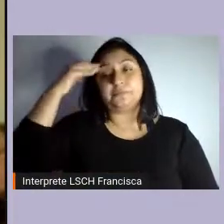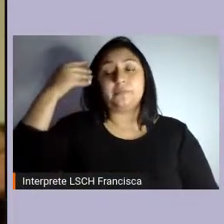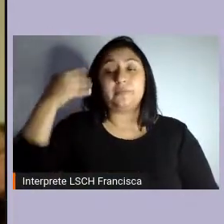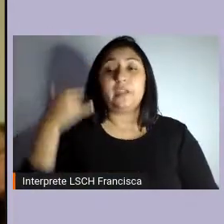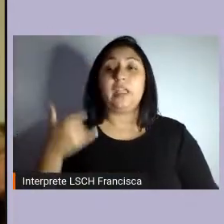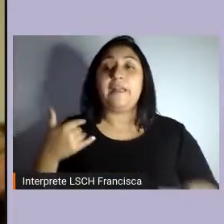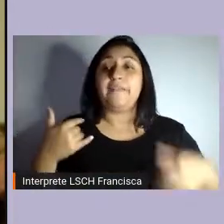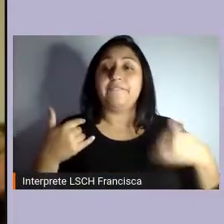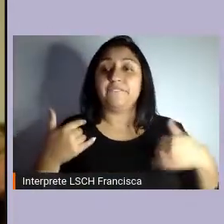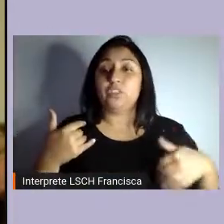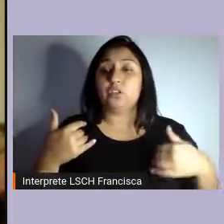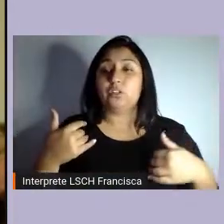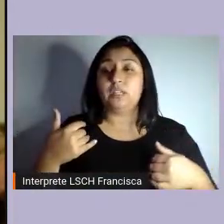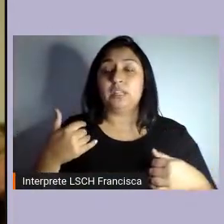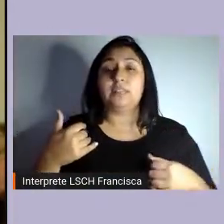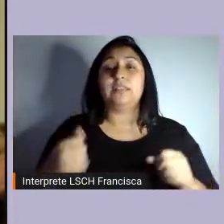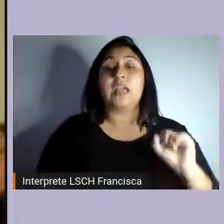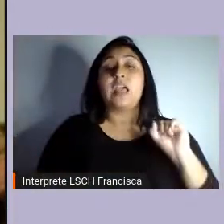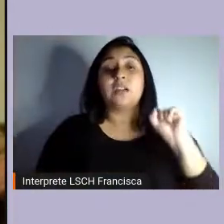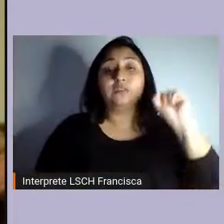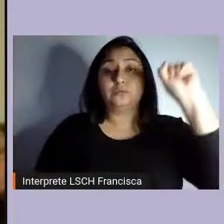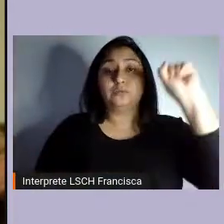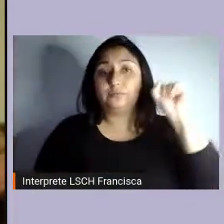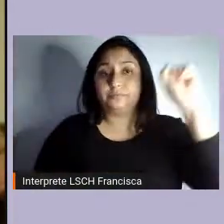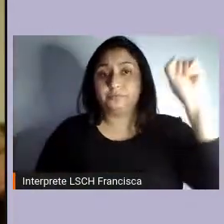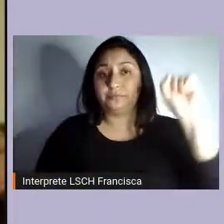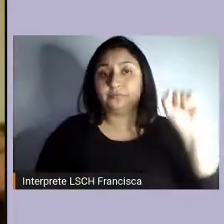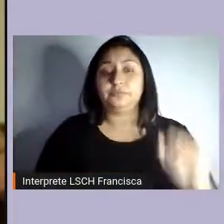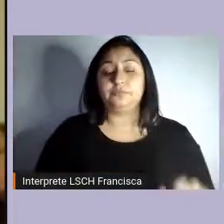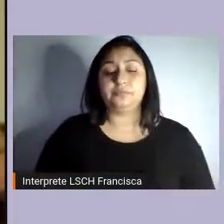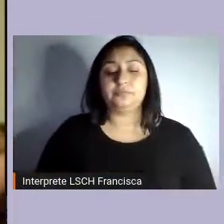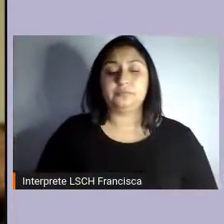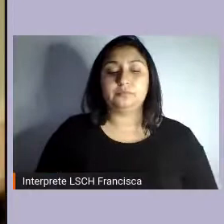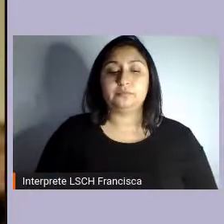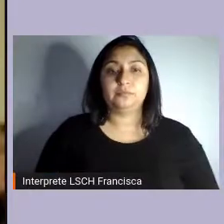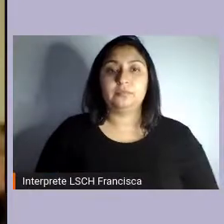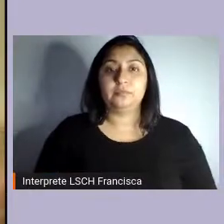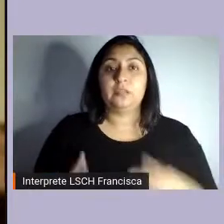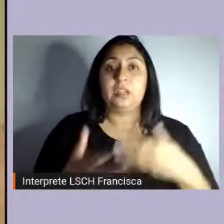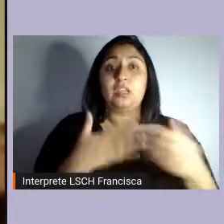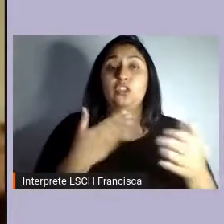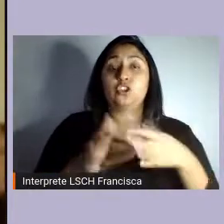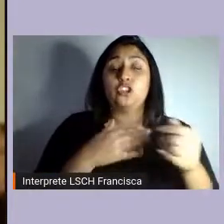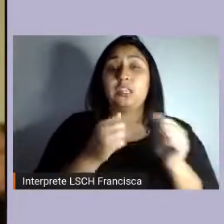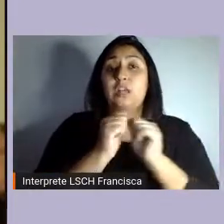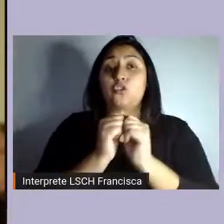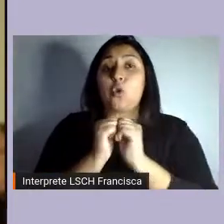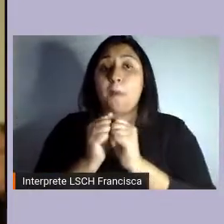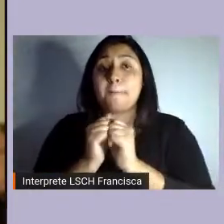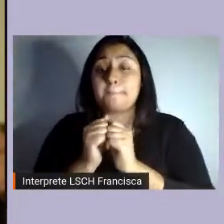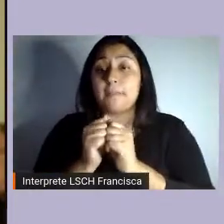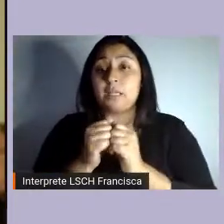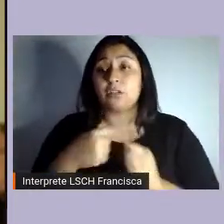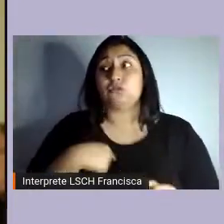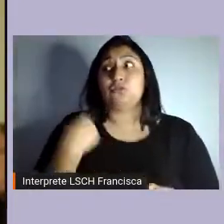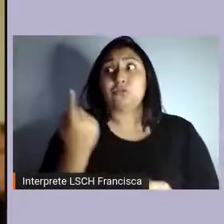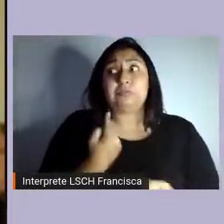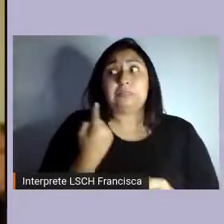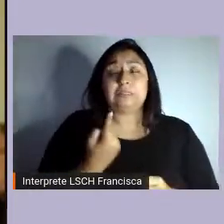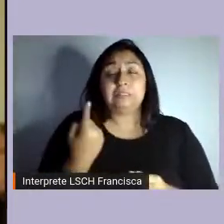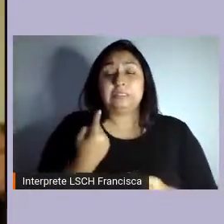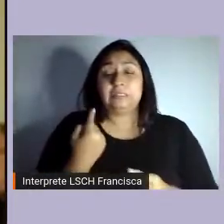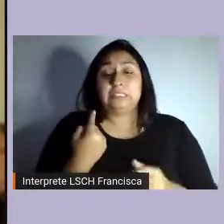tiempo, se pone revisionista de esos discursos, que dice, oye, ¿dónde quedaron los compañeros? Así como que me quemé ya sola